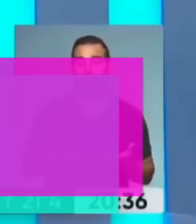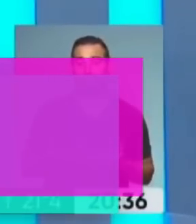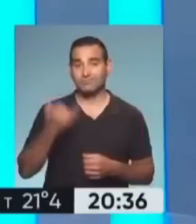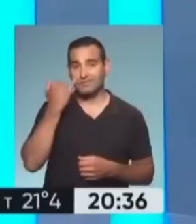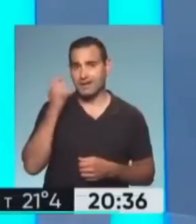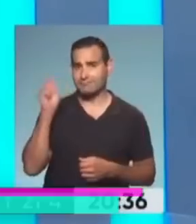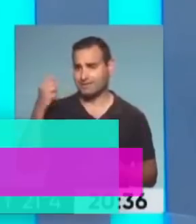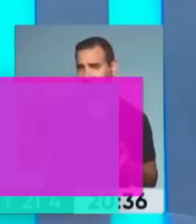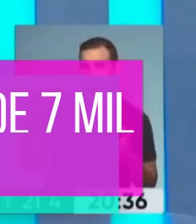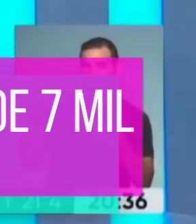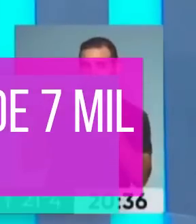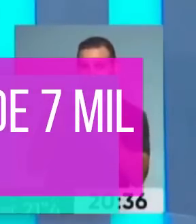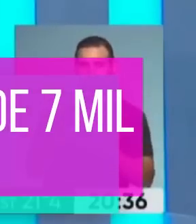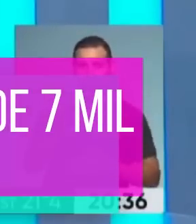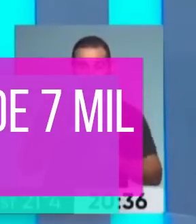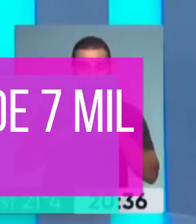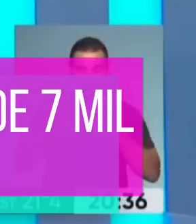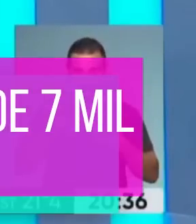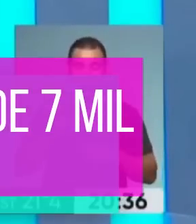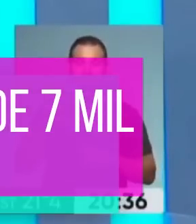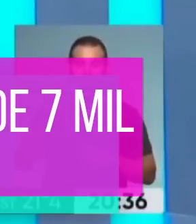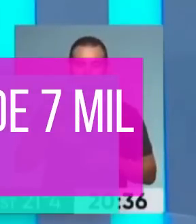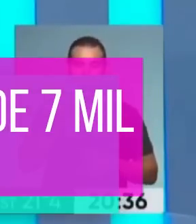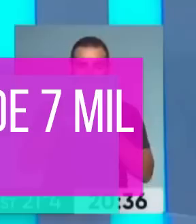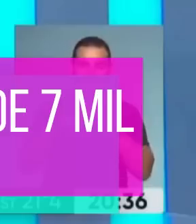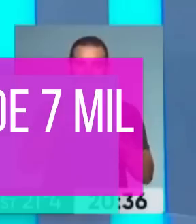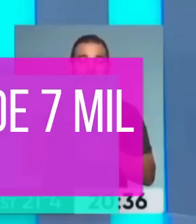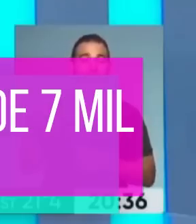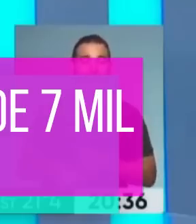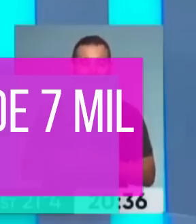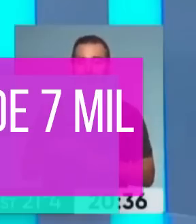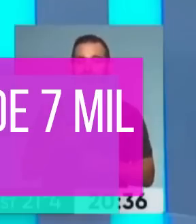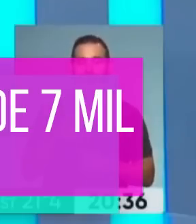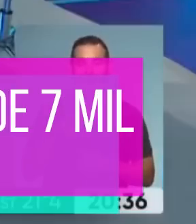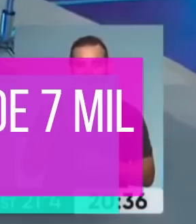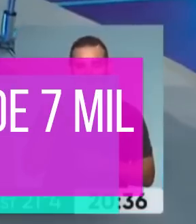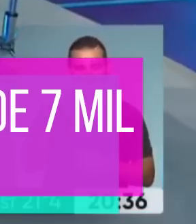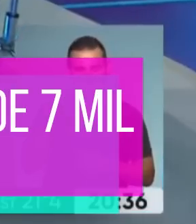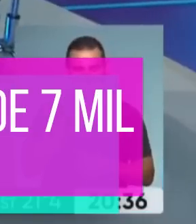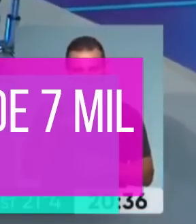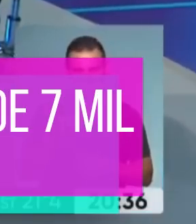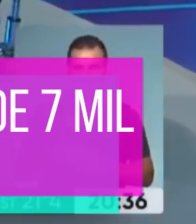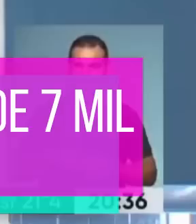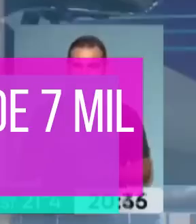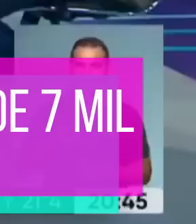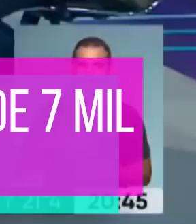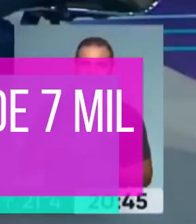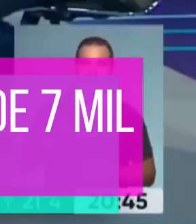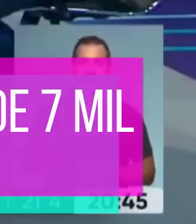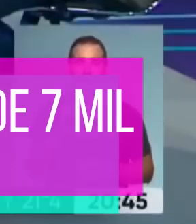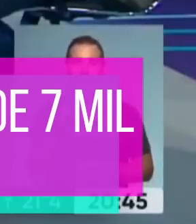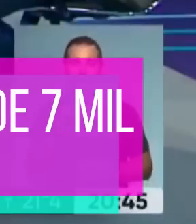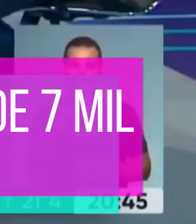volvió a exigir desde marzo el trámite de fe de vida a todos los jubilados y pensionados. Y ahora, desde septiembre, se agregará